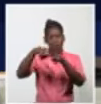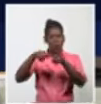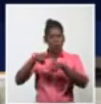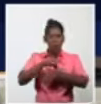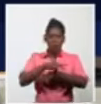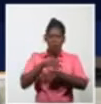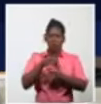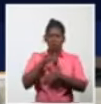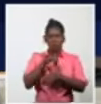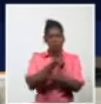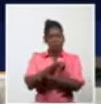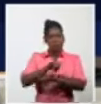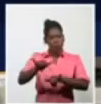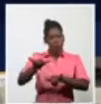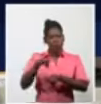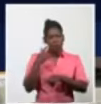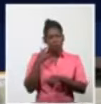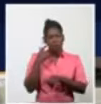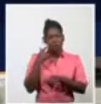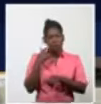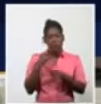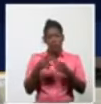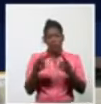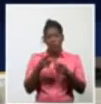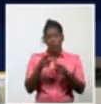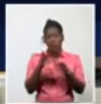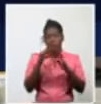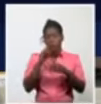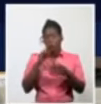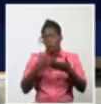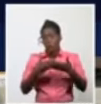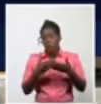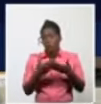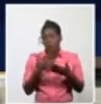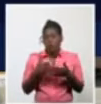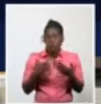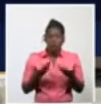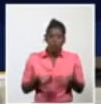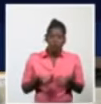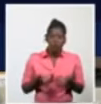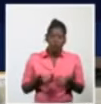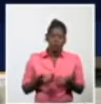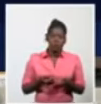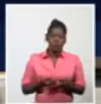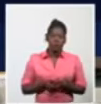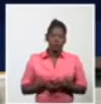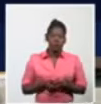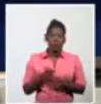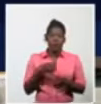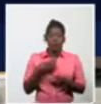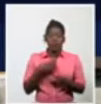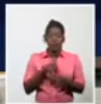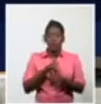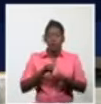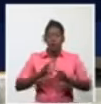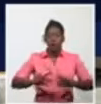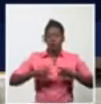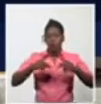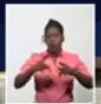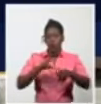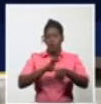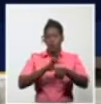para poder tener eso documentado como tal, de que existe la reinfección